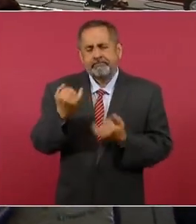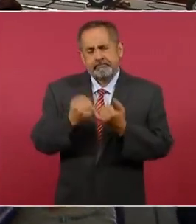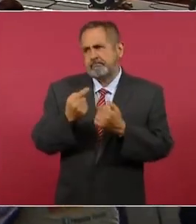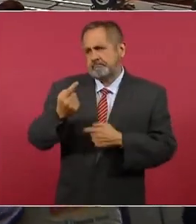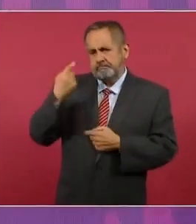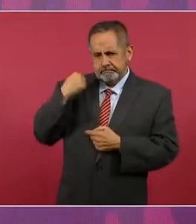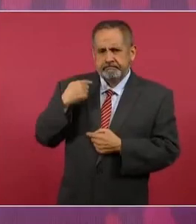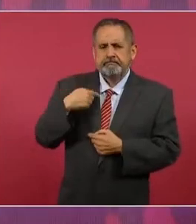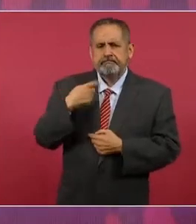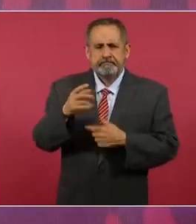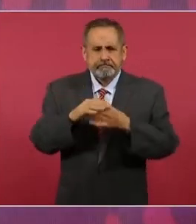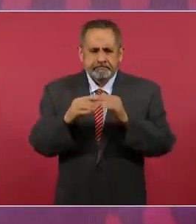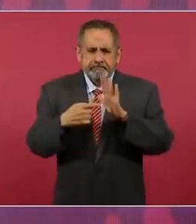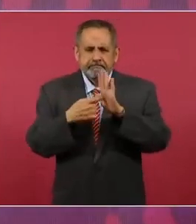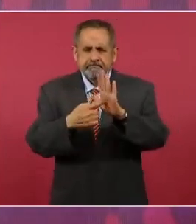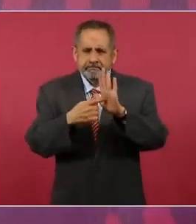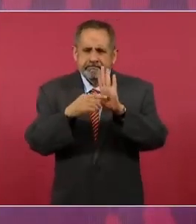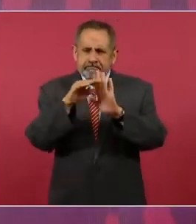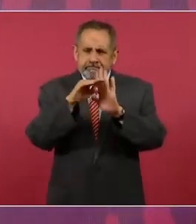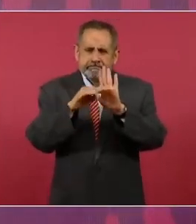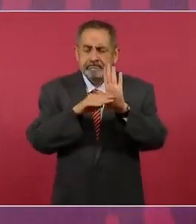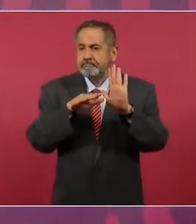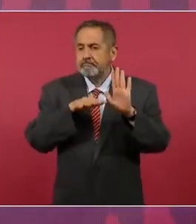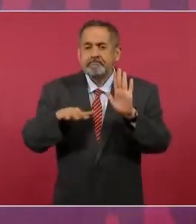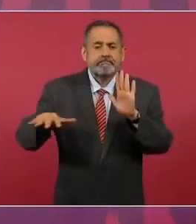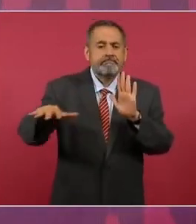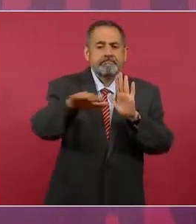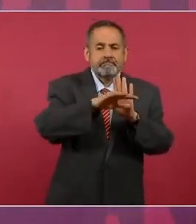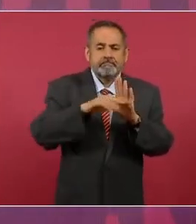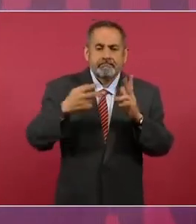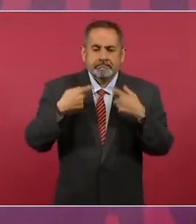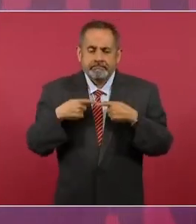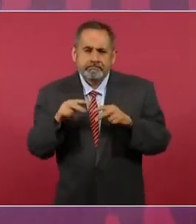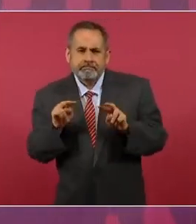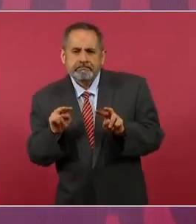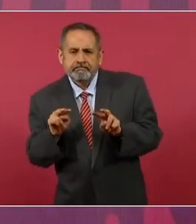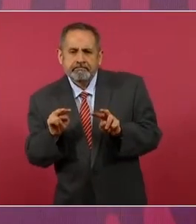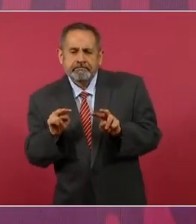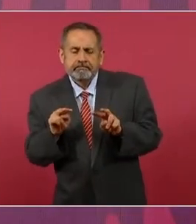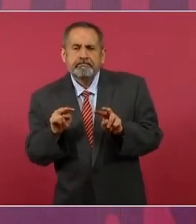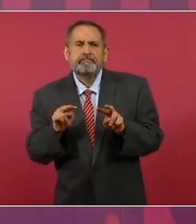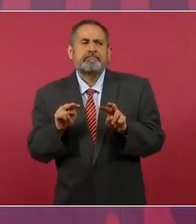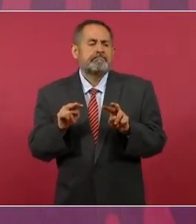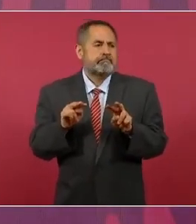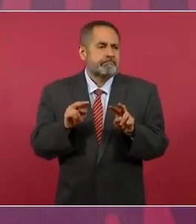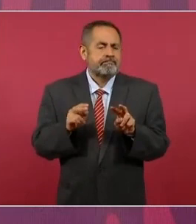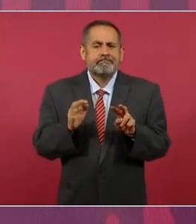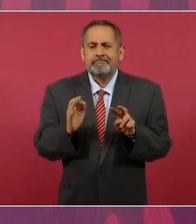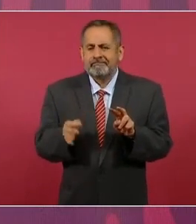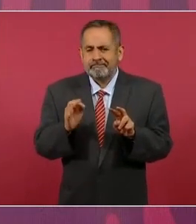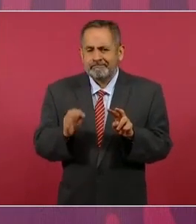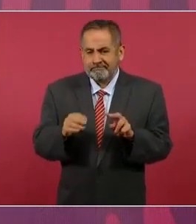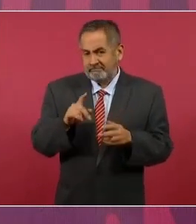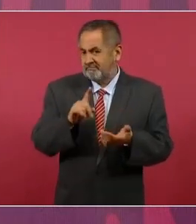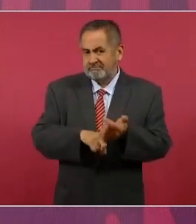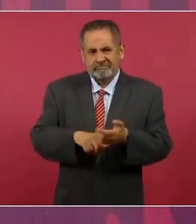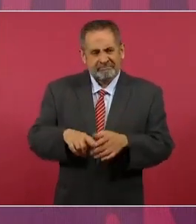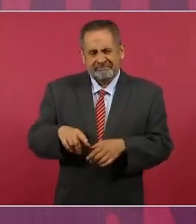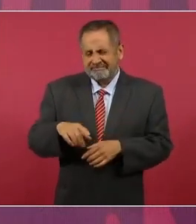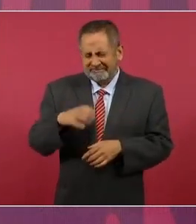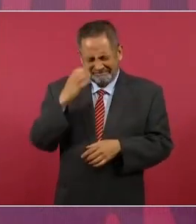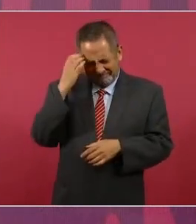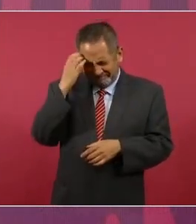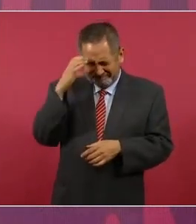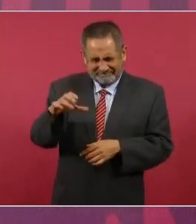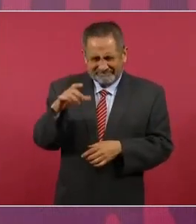anteriores, de exponerle a la sociedad, exponerle al pueblo cuáles son la cara cruda, la cara real, la